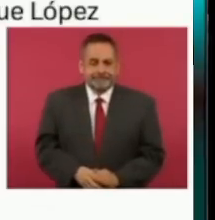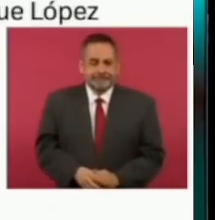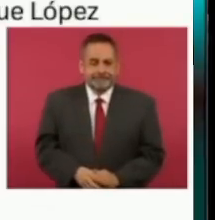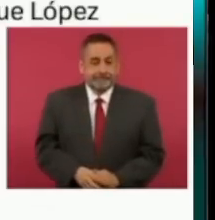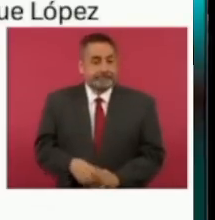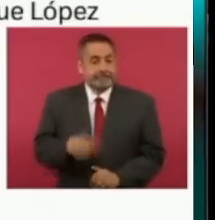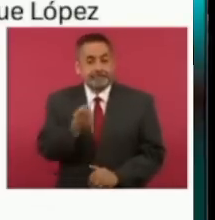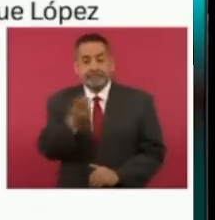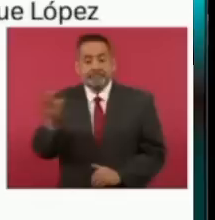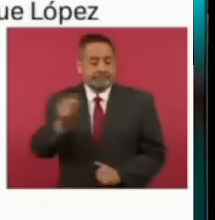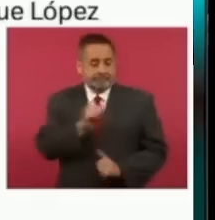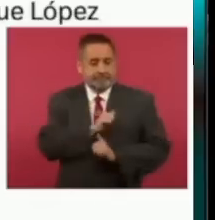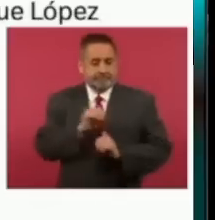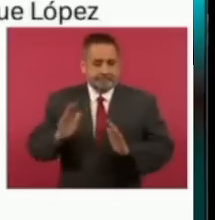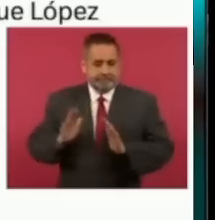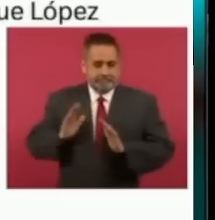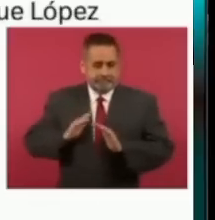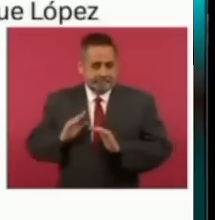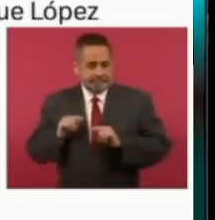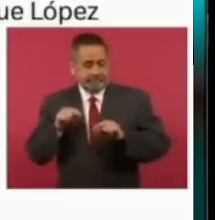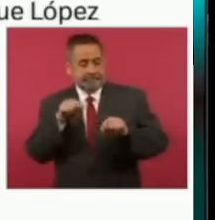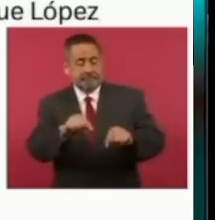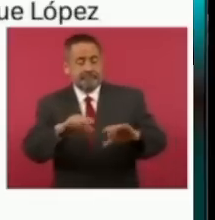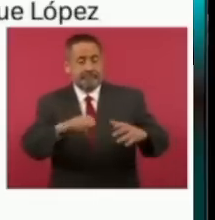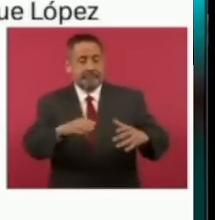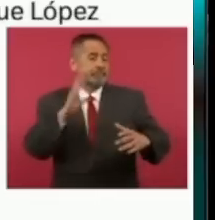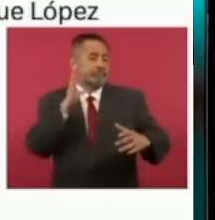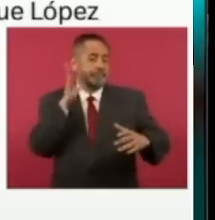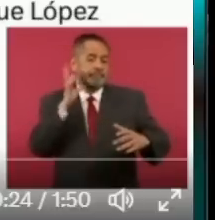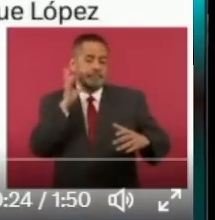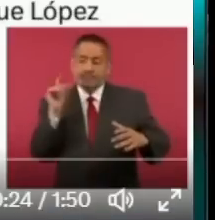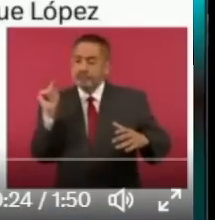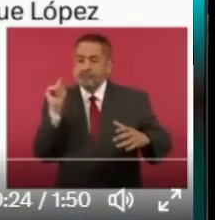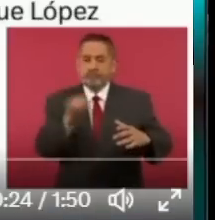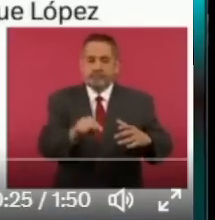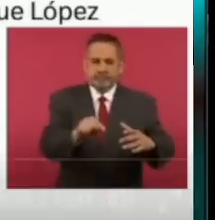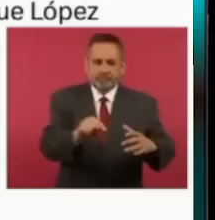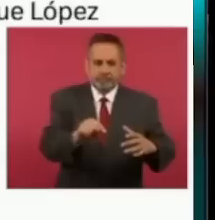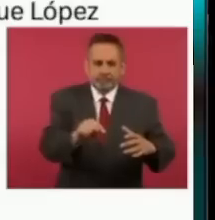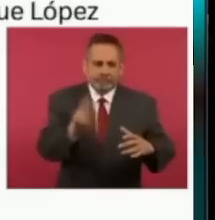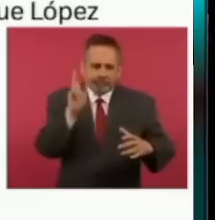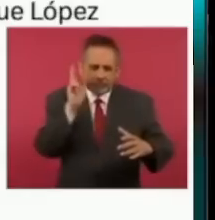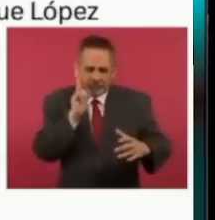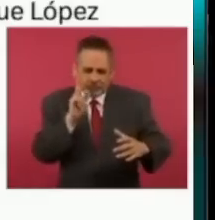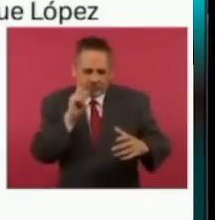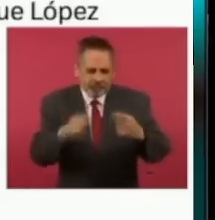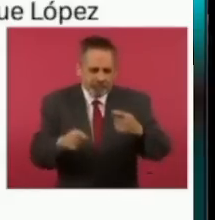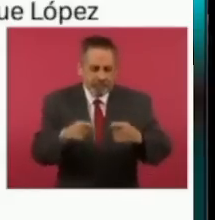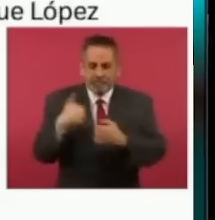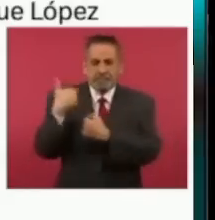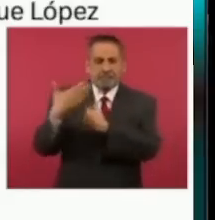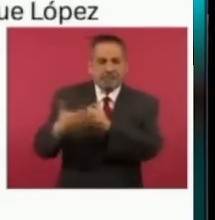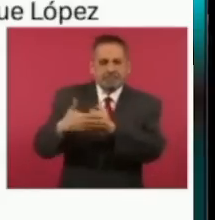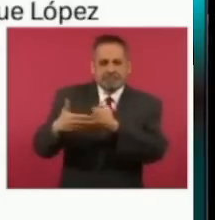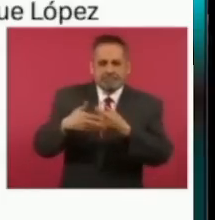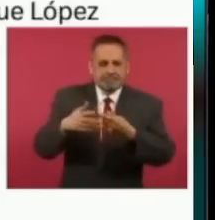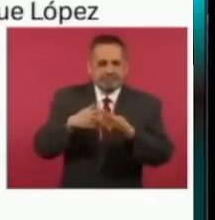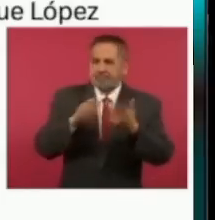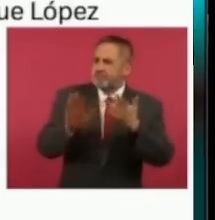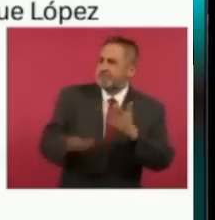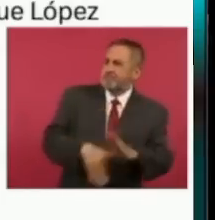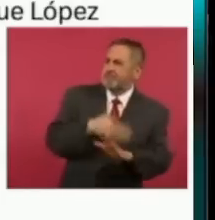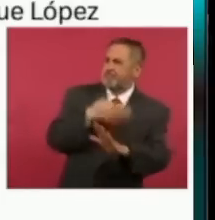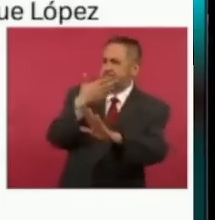El ingreso de militares armados hoy en la Cámara de Diputados fue el ensayo del golpe militar que López